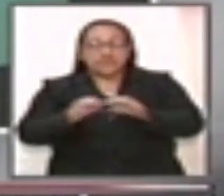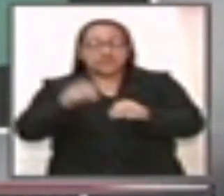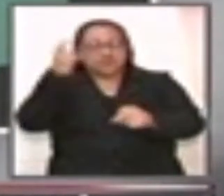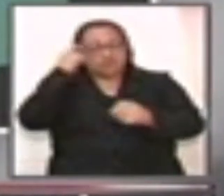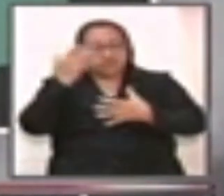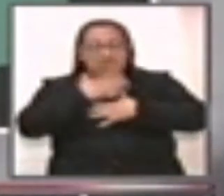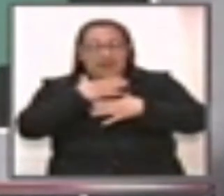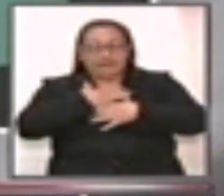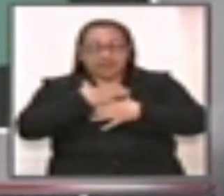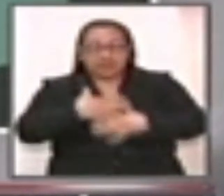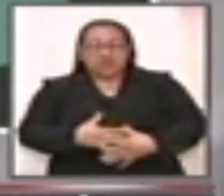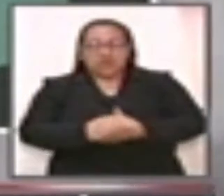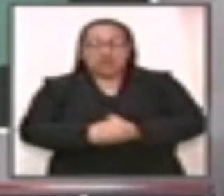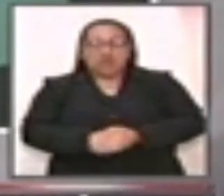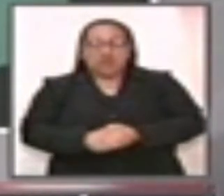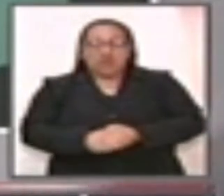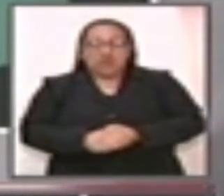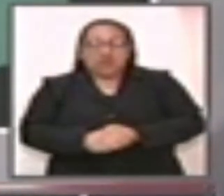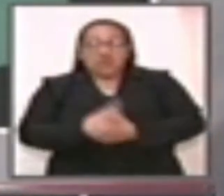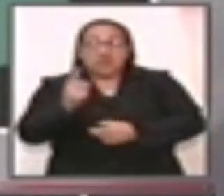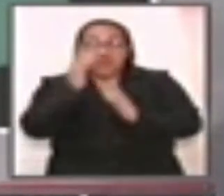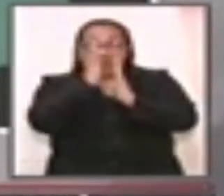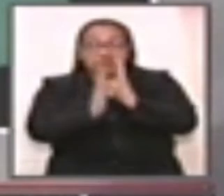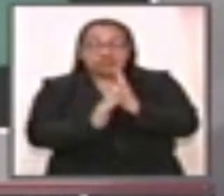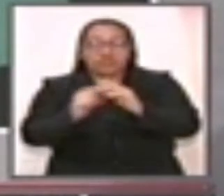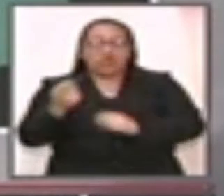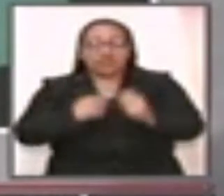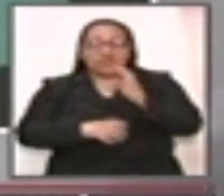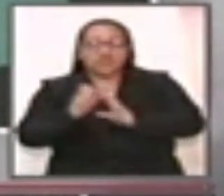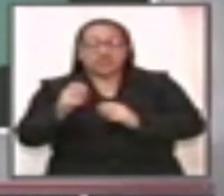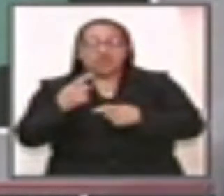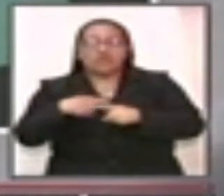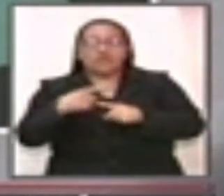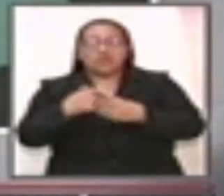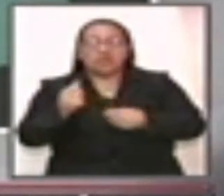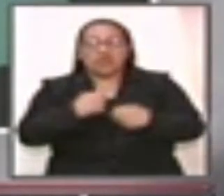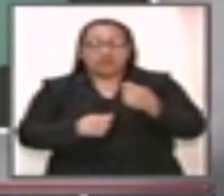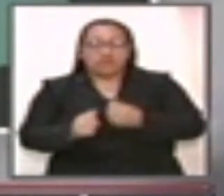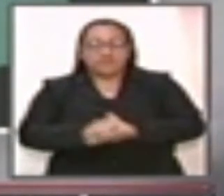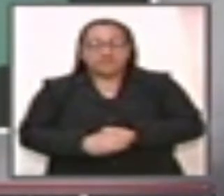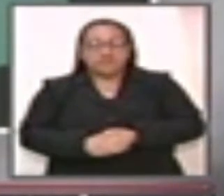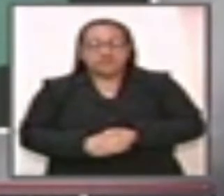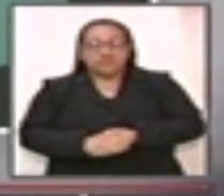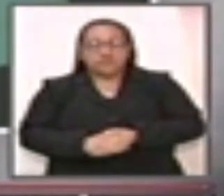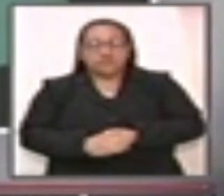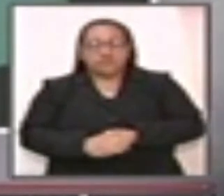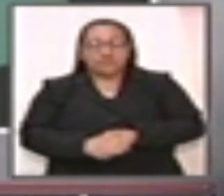el recurso humano. En el primer pilar, en comercio exterior, en la diversificación de mercados,